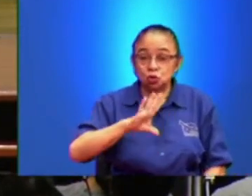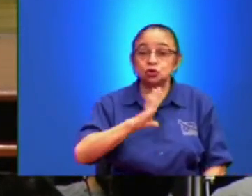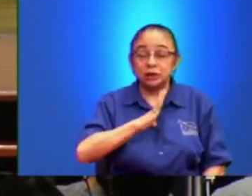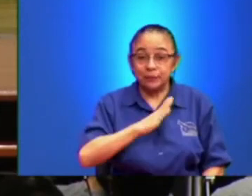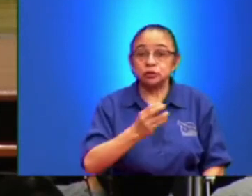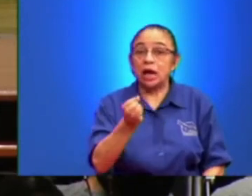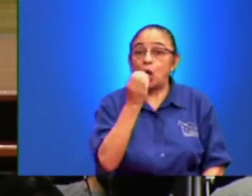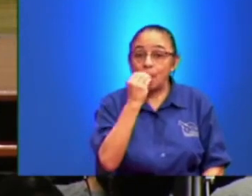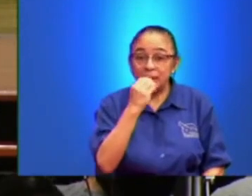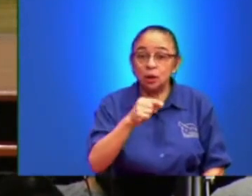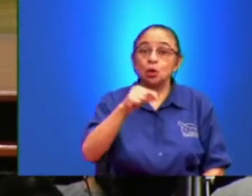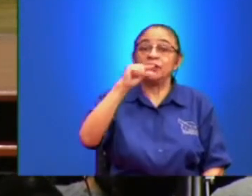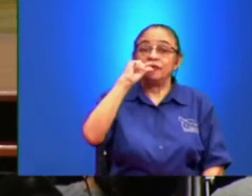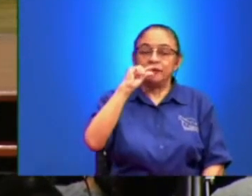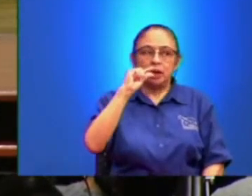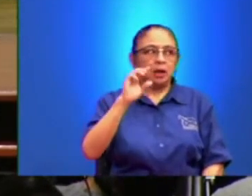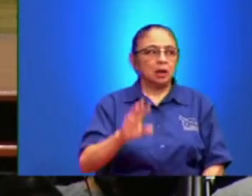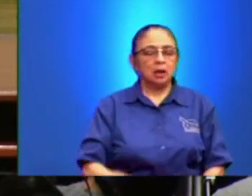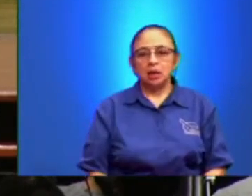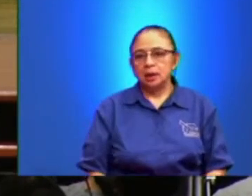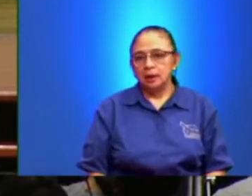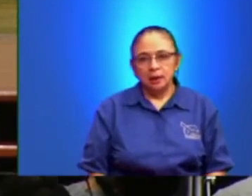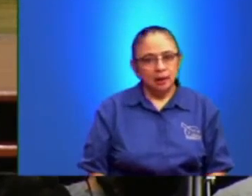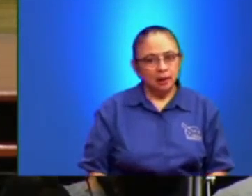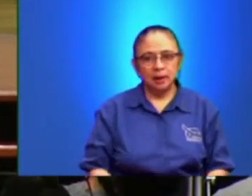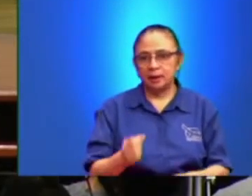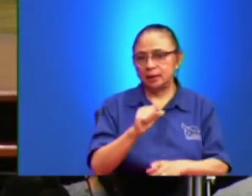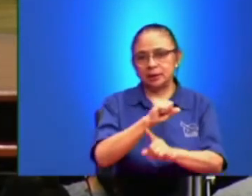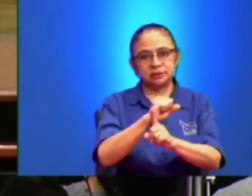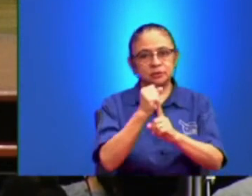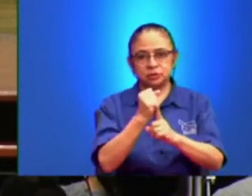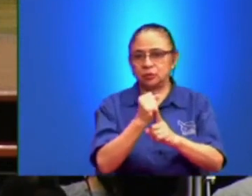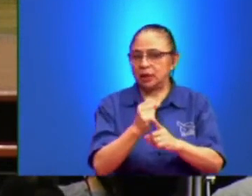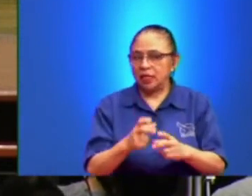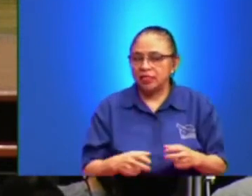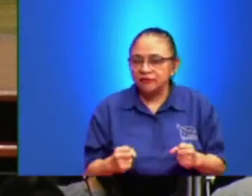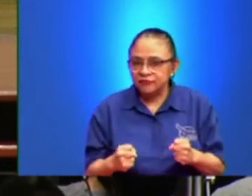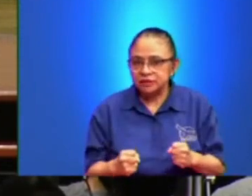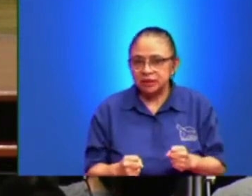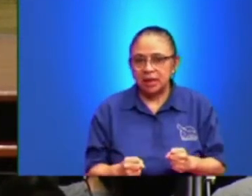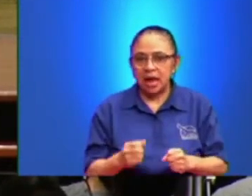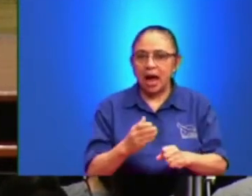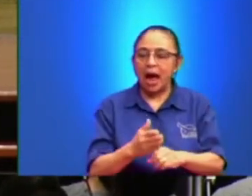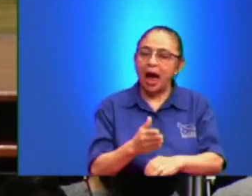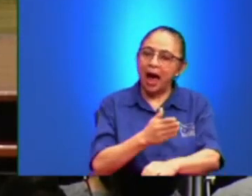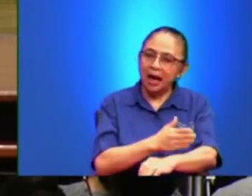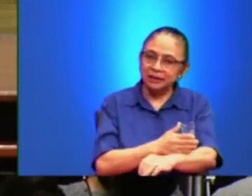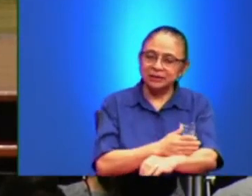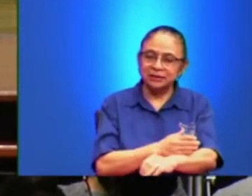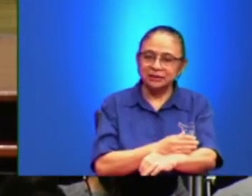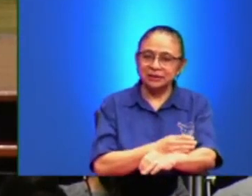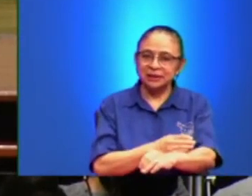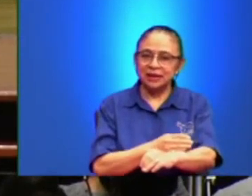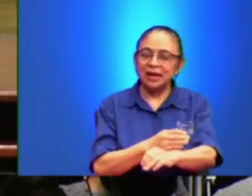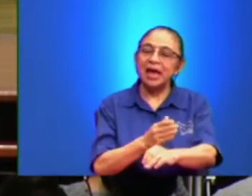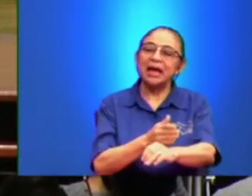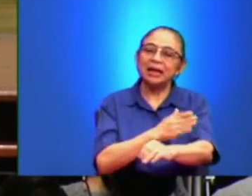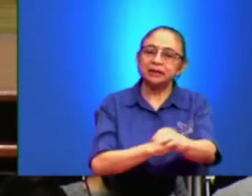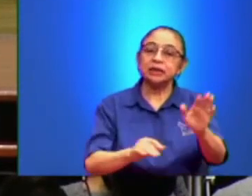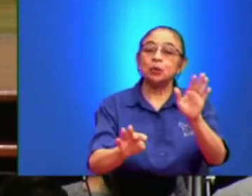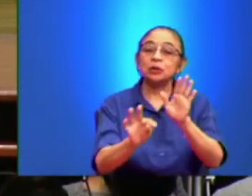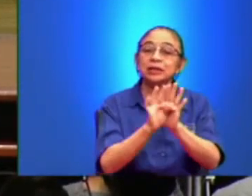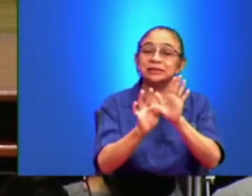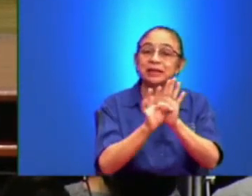entonces la cosa se ponía más complicada sobre todo porque en el antiguo testamento habían frases que